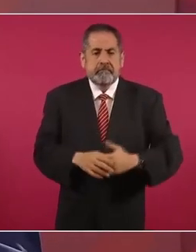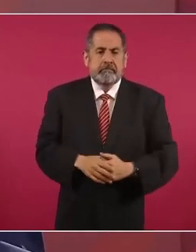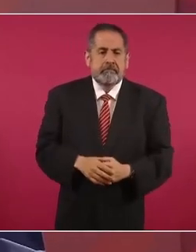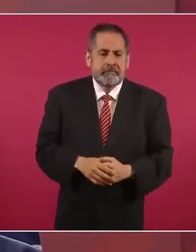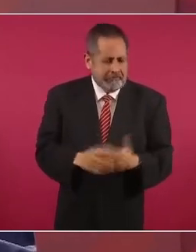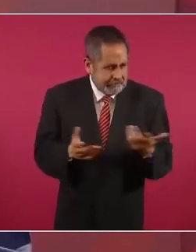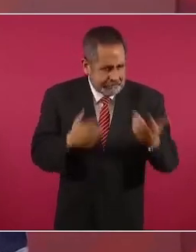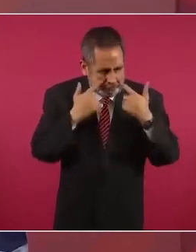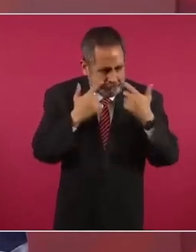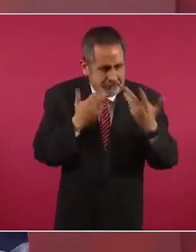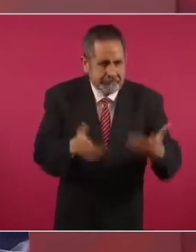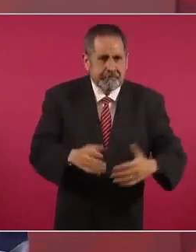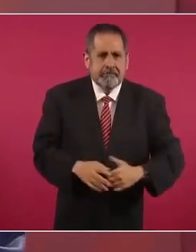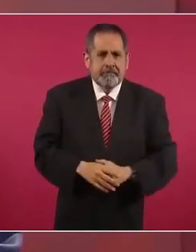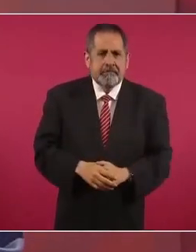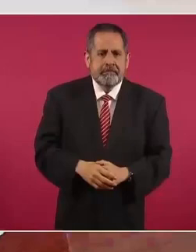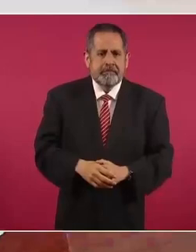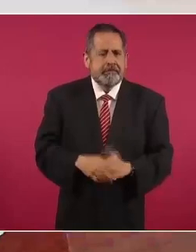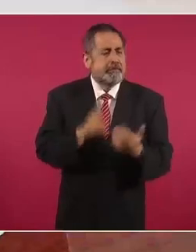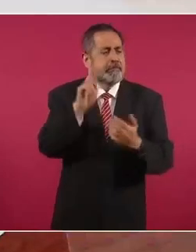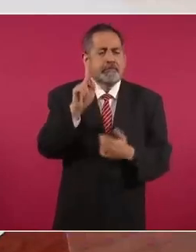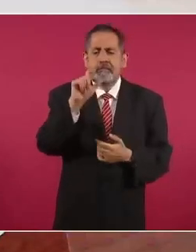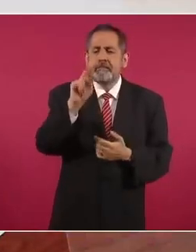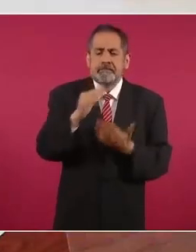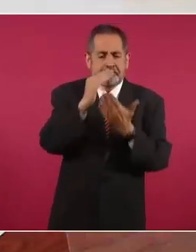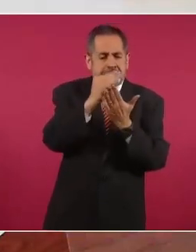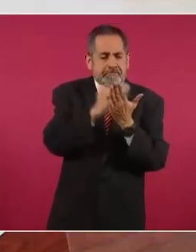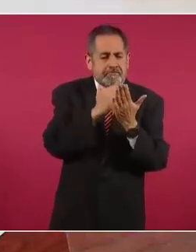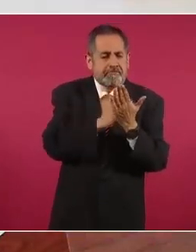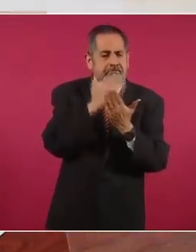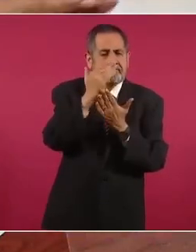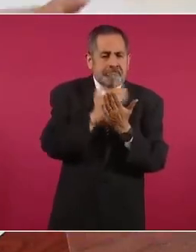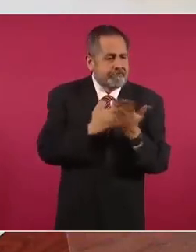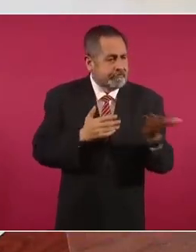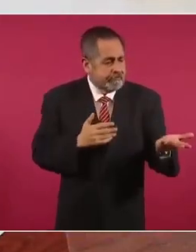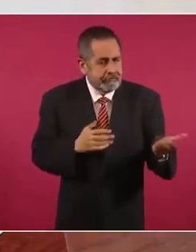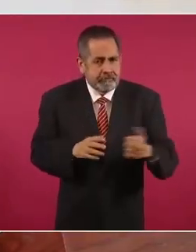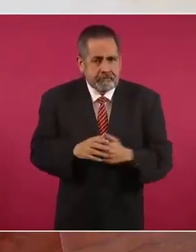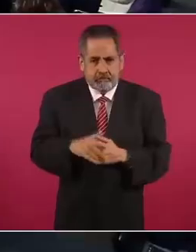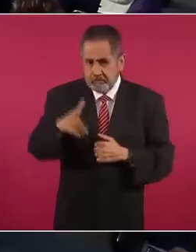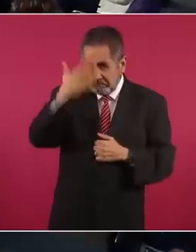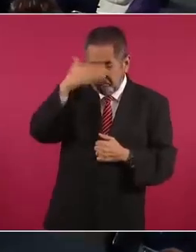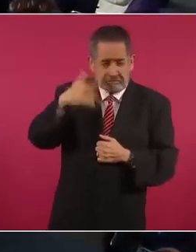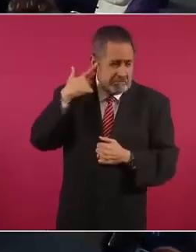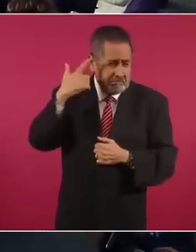O sea, pero un plan, ¿ustedes saben de algo